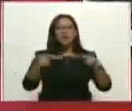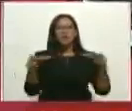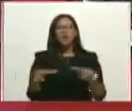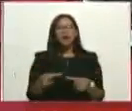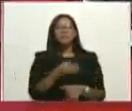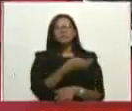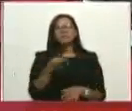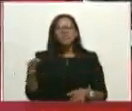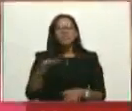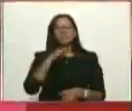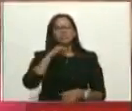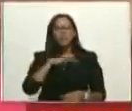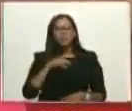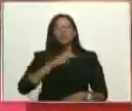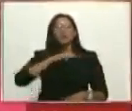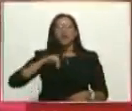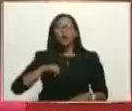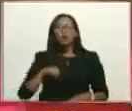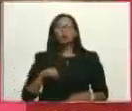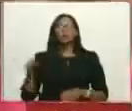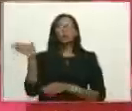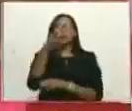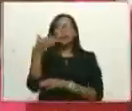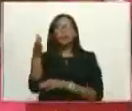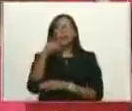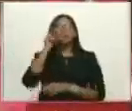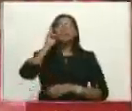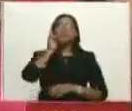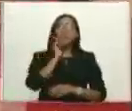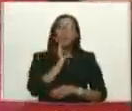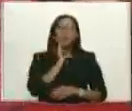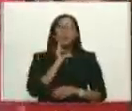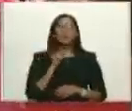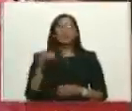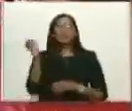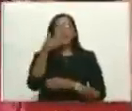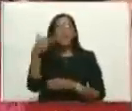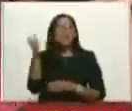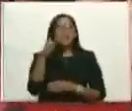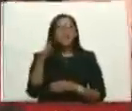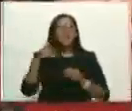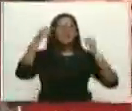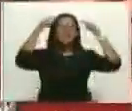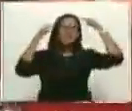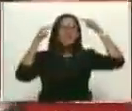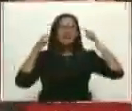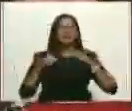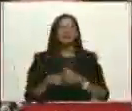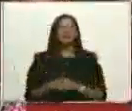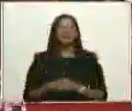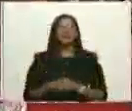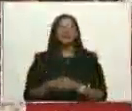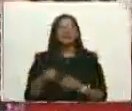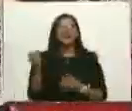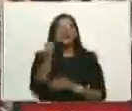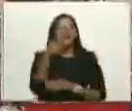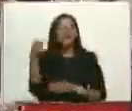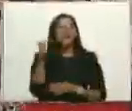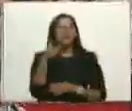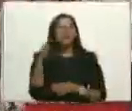historia, que nosotros llevamos las banderas de Bolívar, que llevamos las banderas de Chávez, que llevamos las